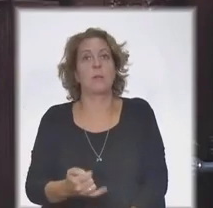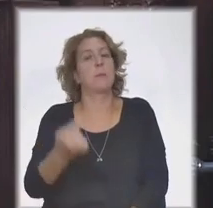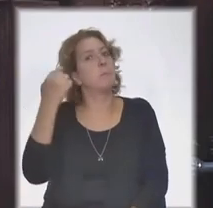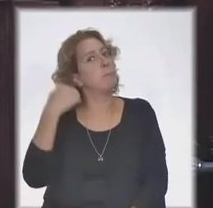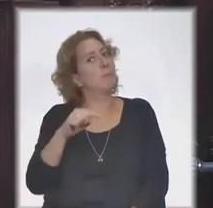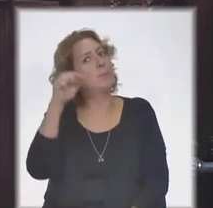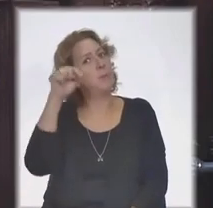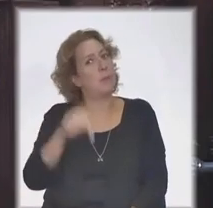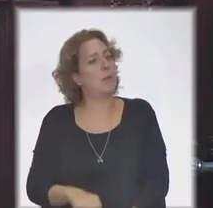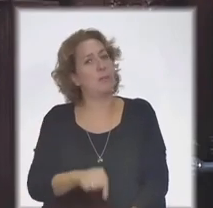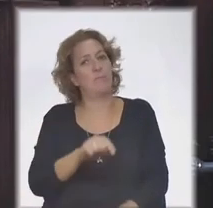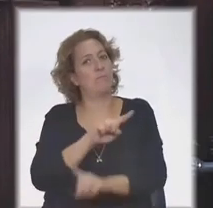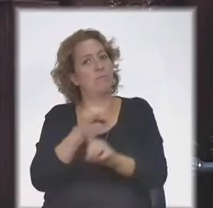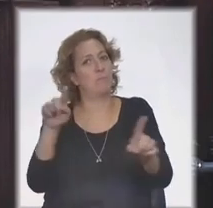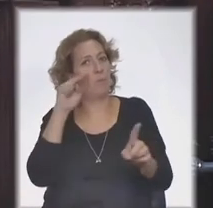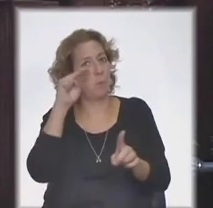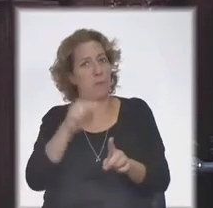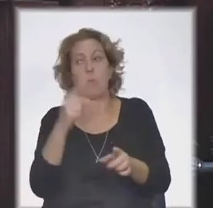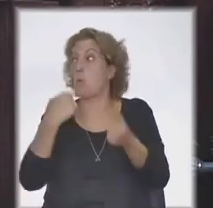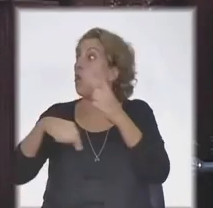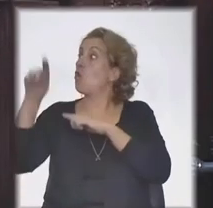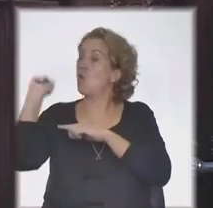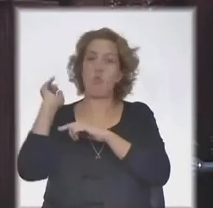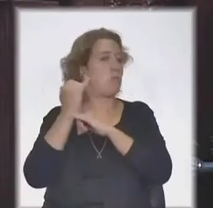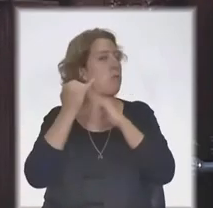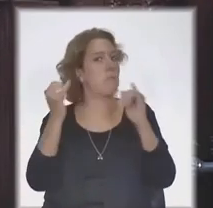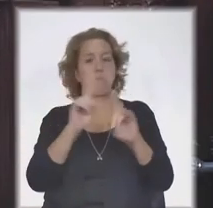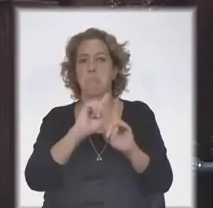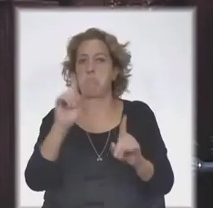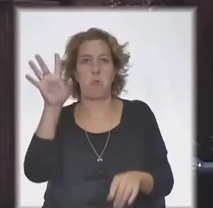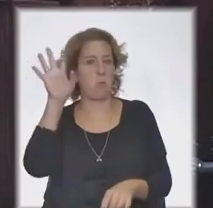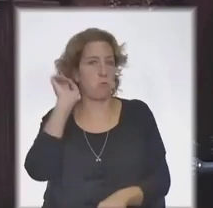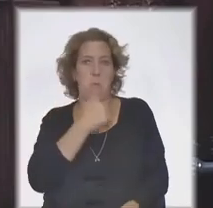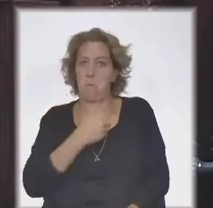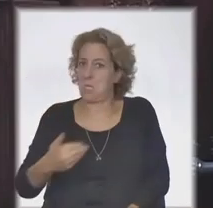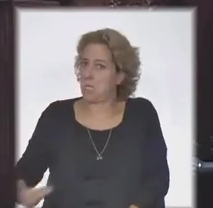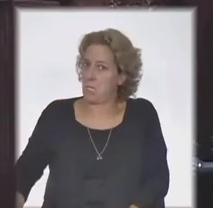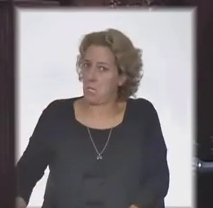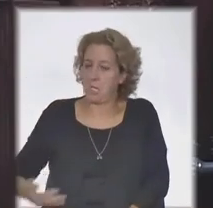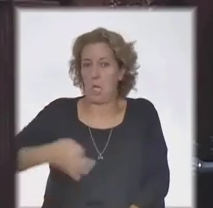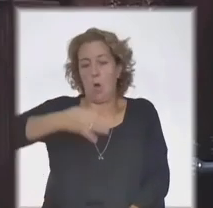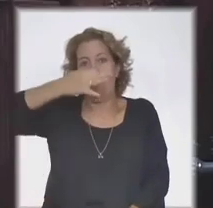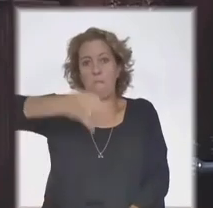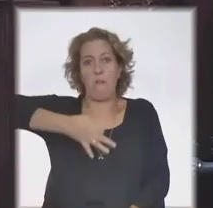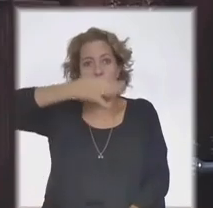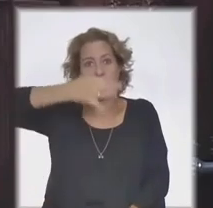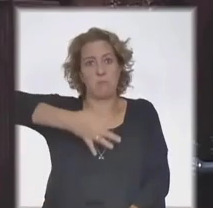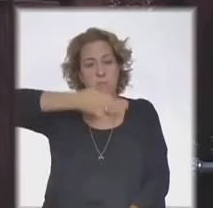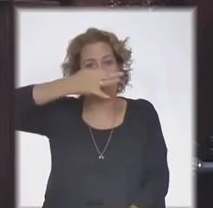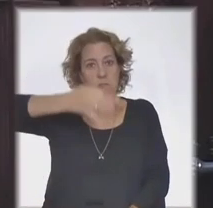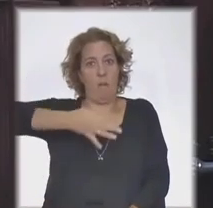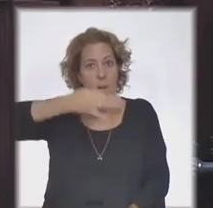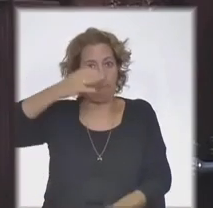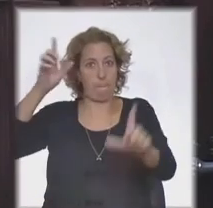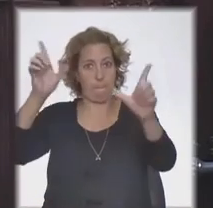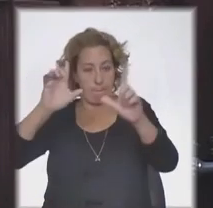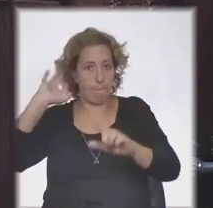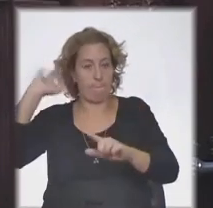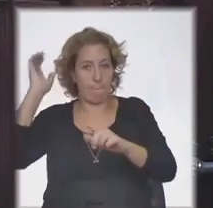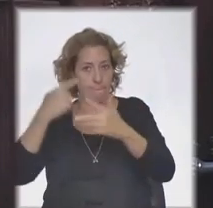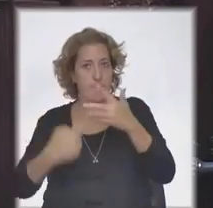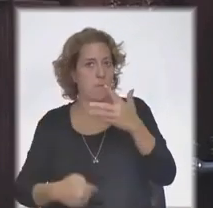Pero aquí no vemos, y el otro día no escuchamos, que el presidente de la República, cuando hizo la conferencia de prensa, siguiera